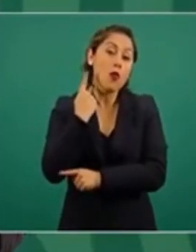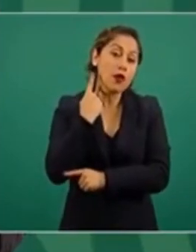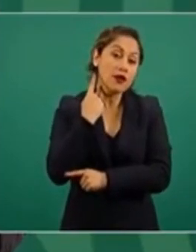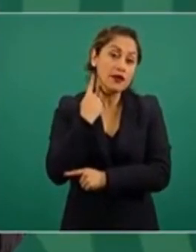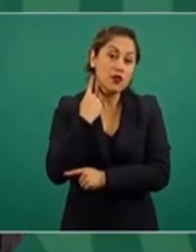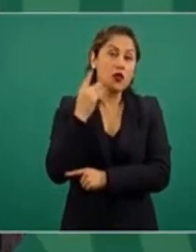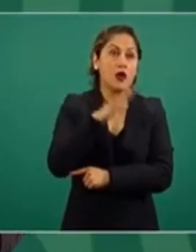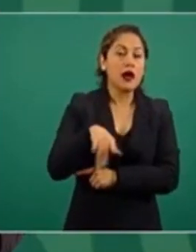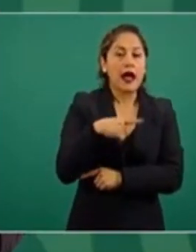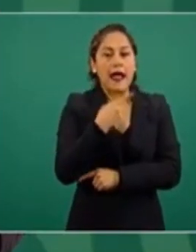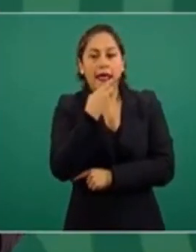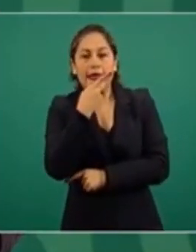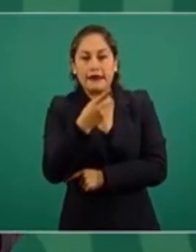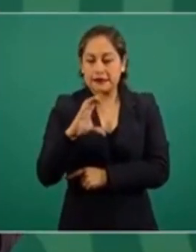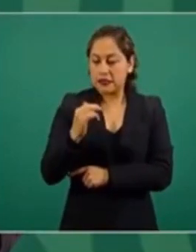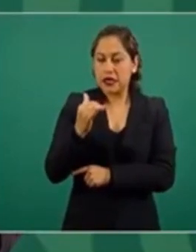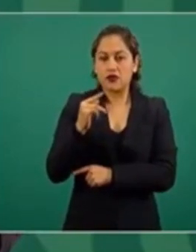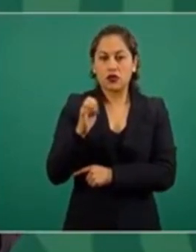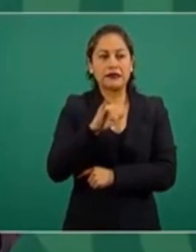el pueblo no sabía que era el chayote.